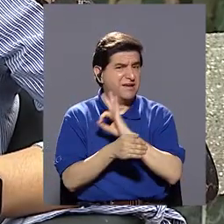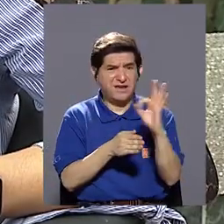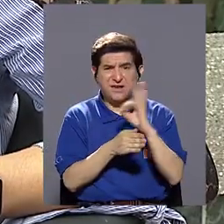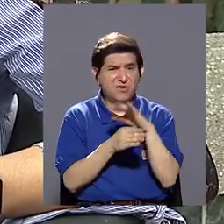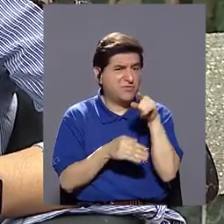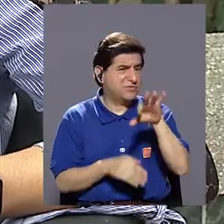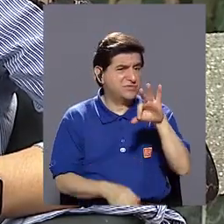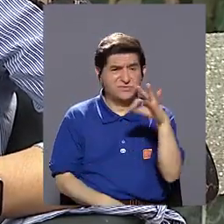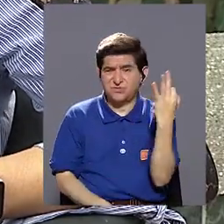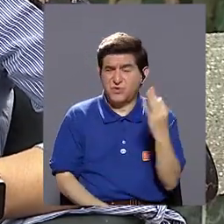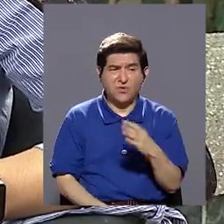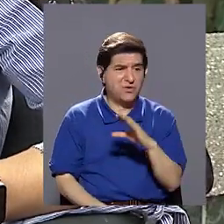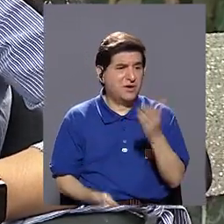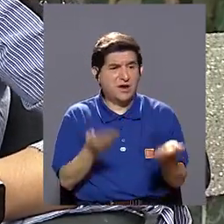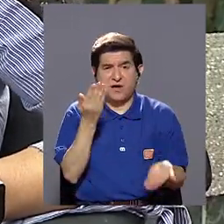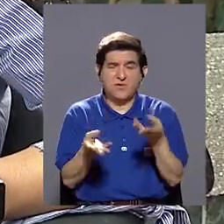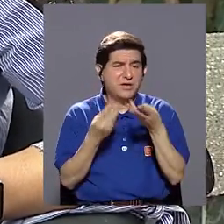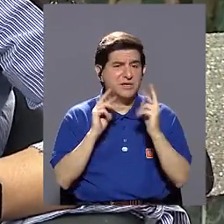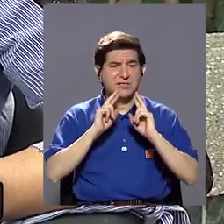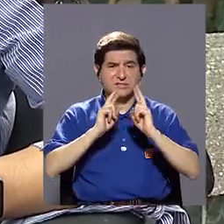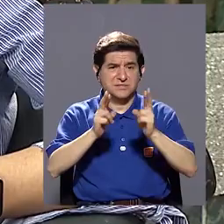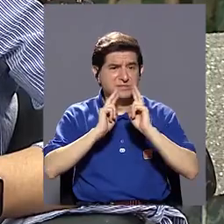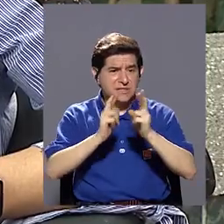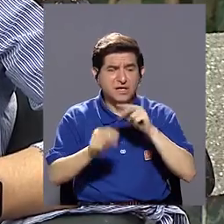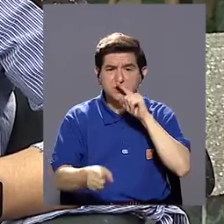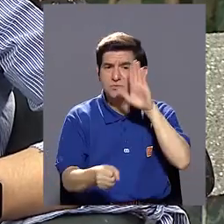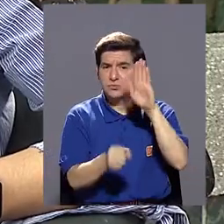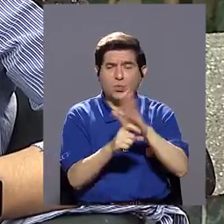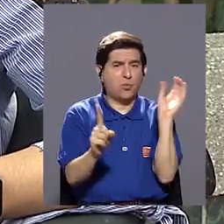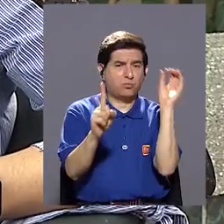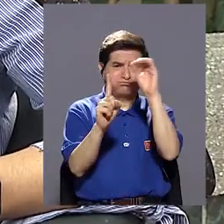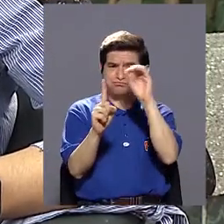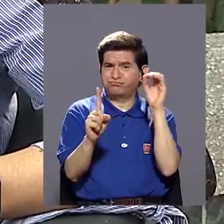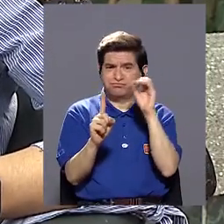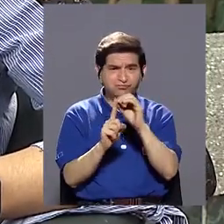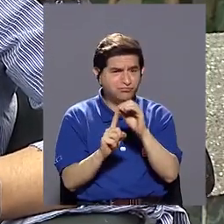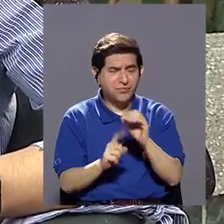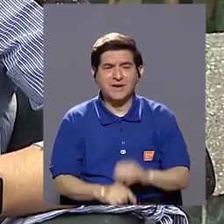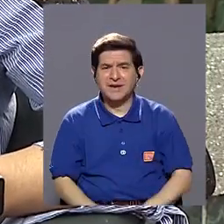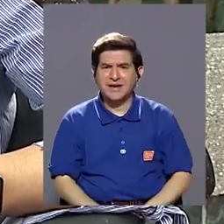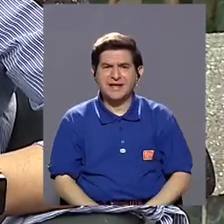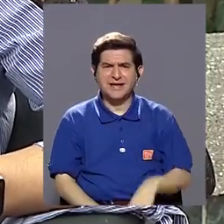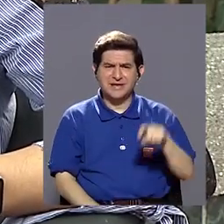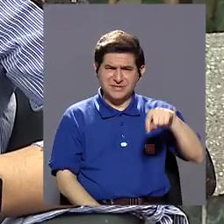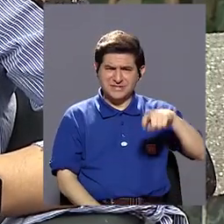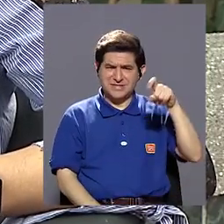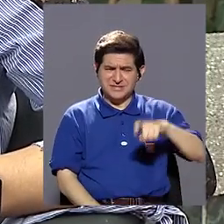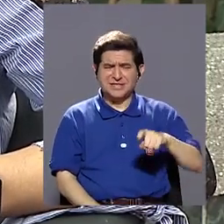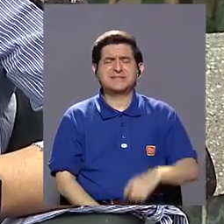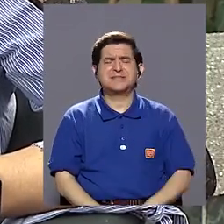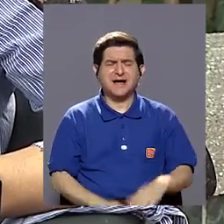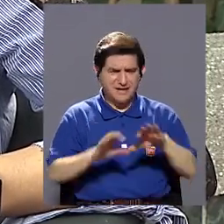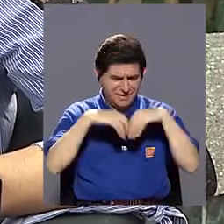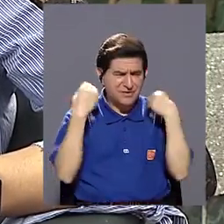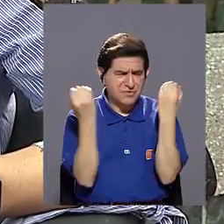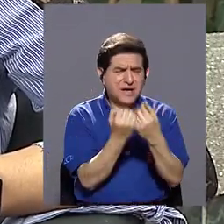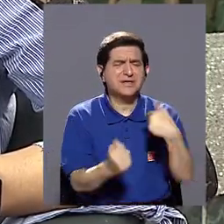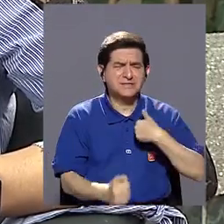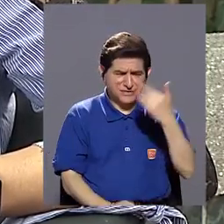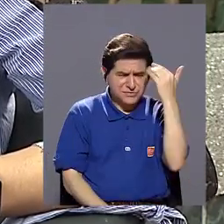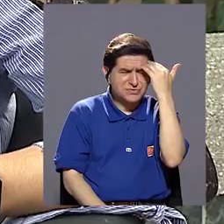funcione haciendo teletrabajo o no produzca o no logre los objetivos, ¿verdad? Requiere, sé que una gran organización, pero